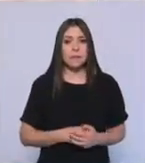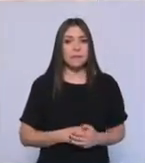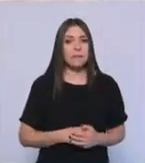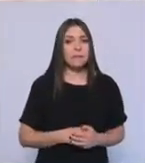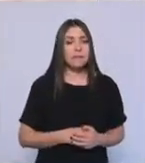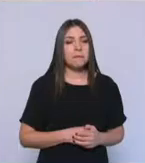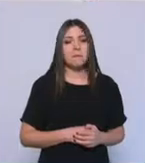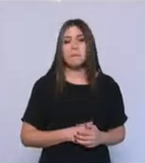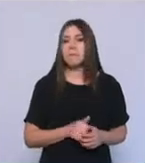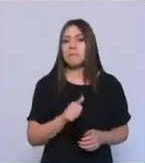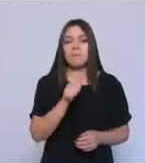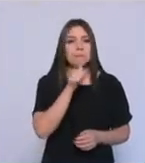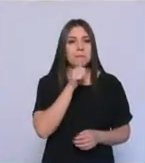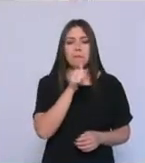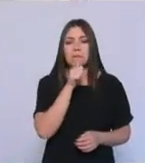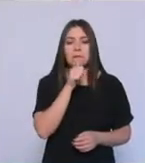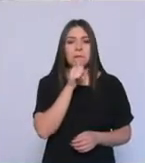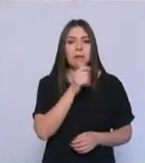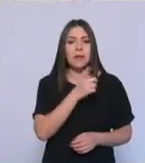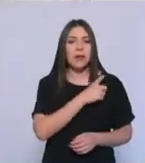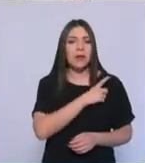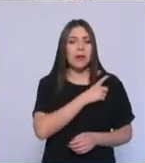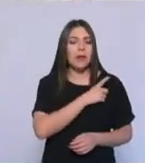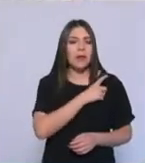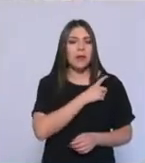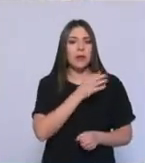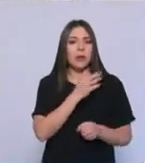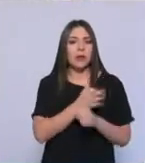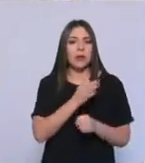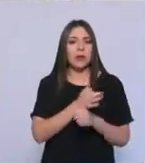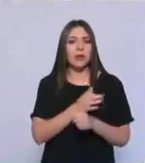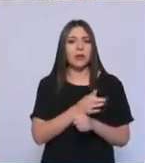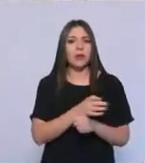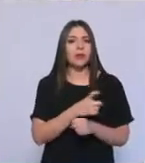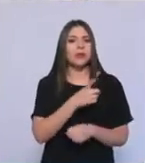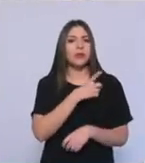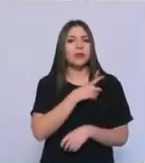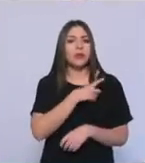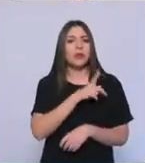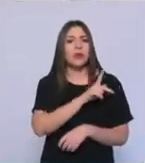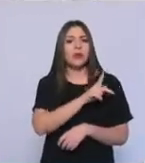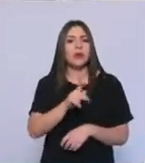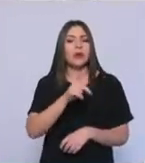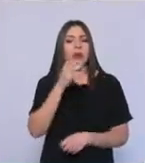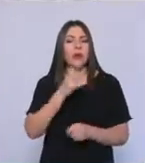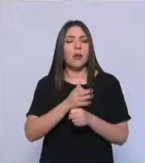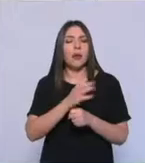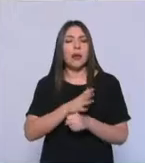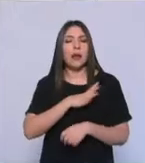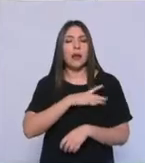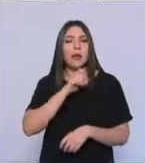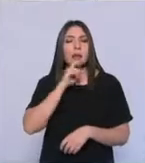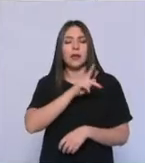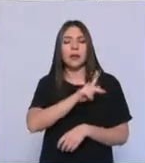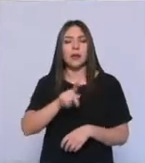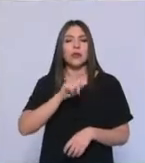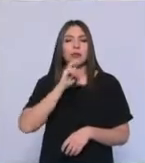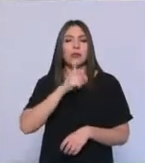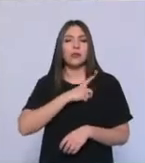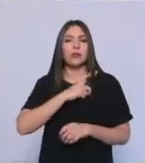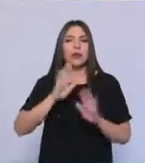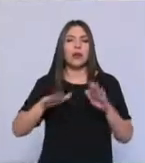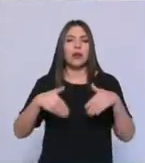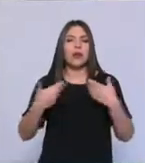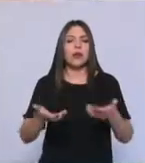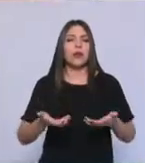apenas seguimos teniendo los números, de los asuntos que más tenemos hasta ahorita siguen siendo en la vía pública, sobre